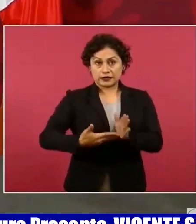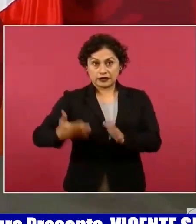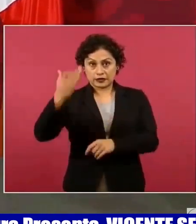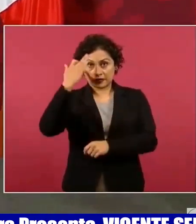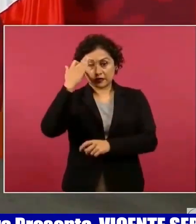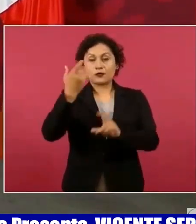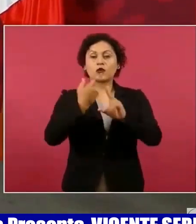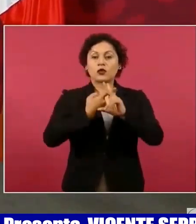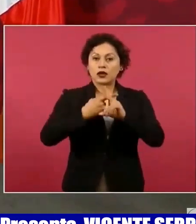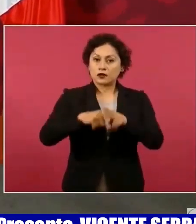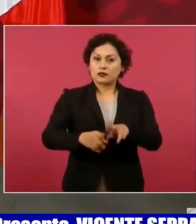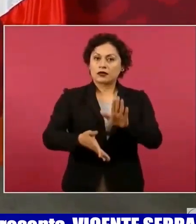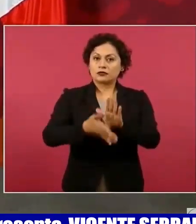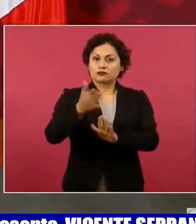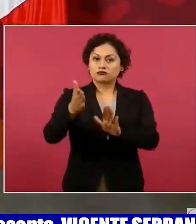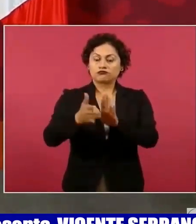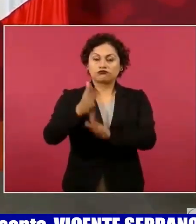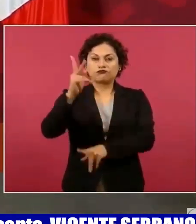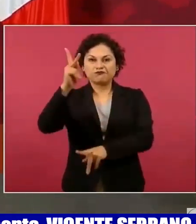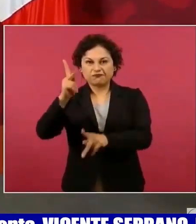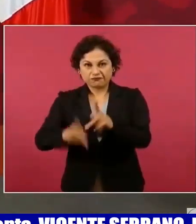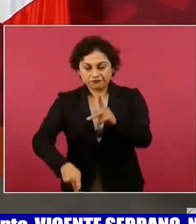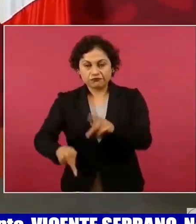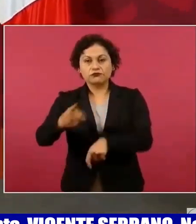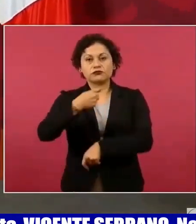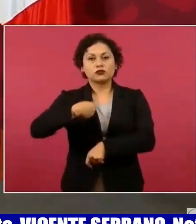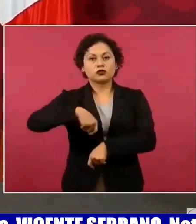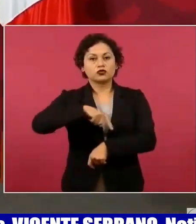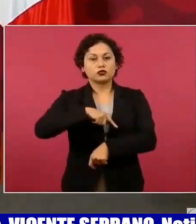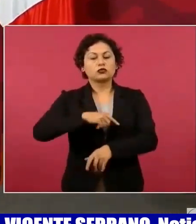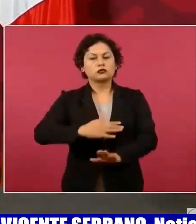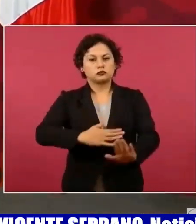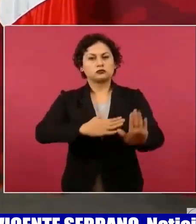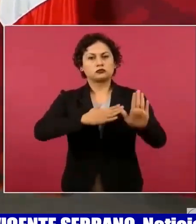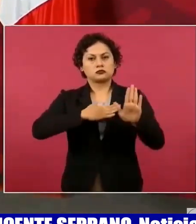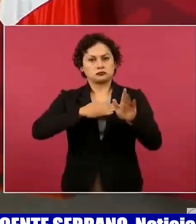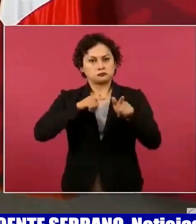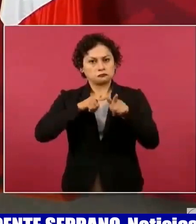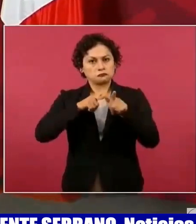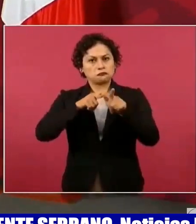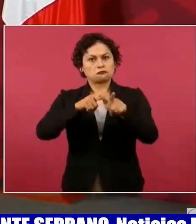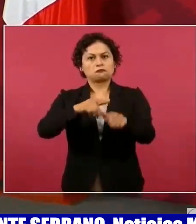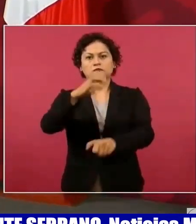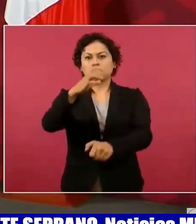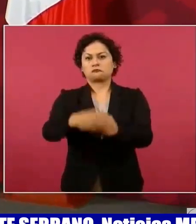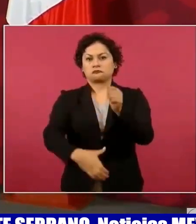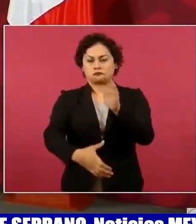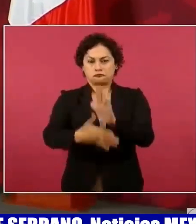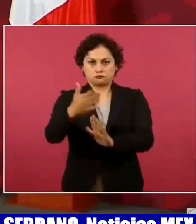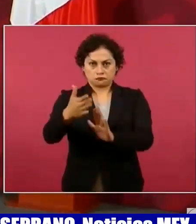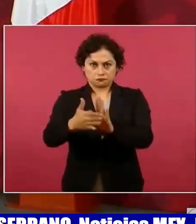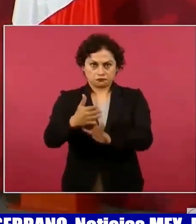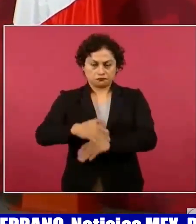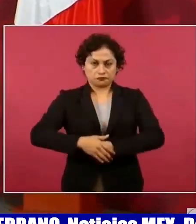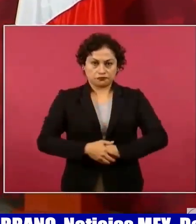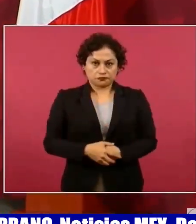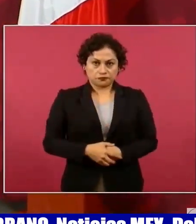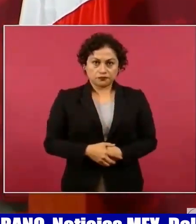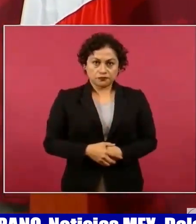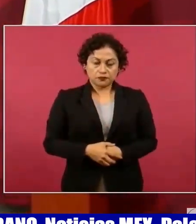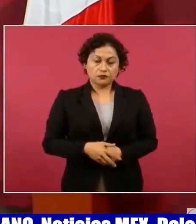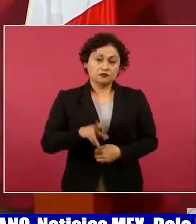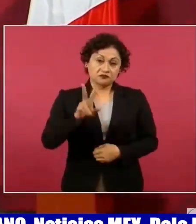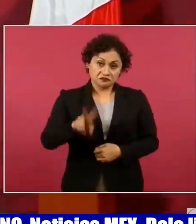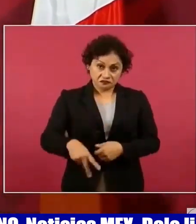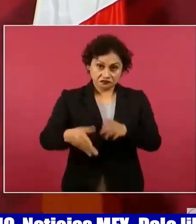sostiene que la concesión a OHL Aleática es ilegal, que no deberían de cobrar, pues la carretera es pública y es territorio nacional.